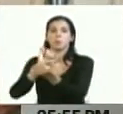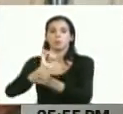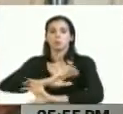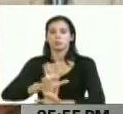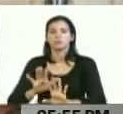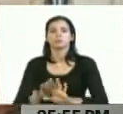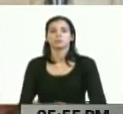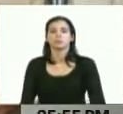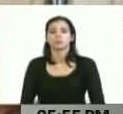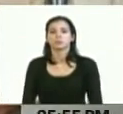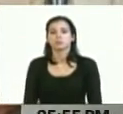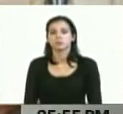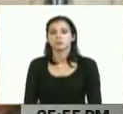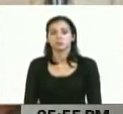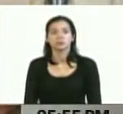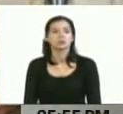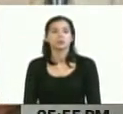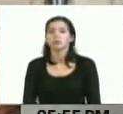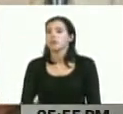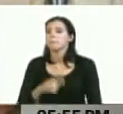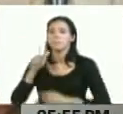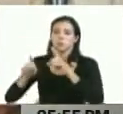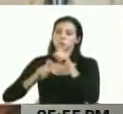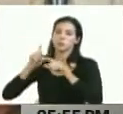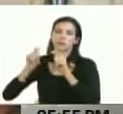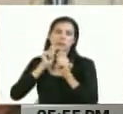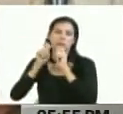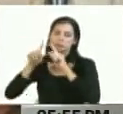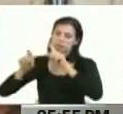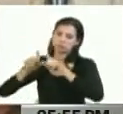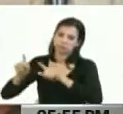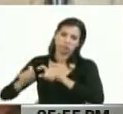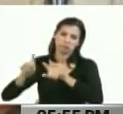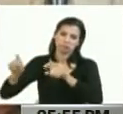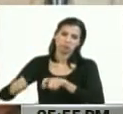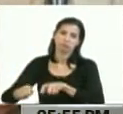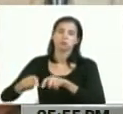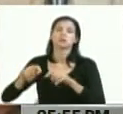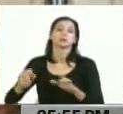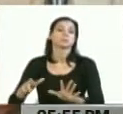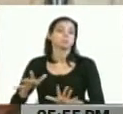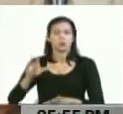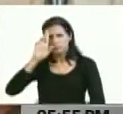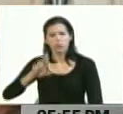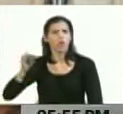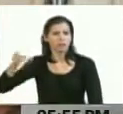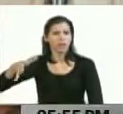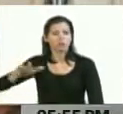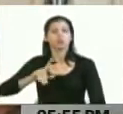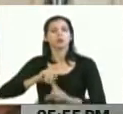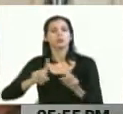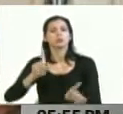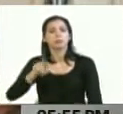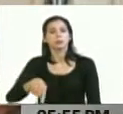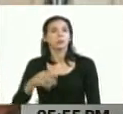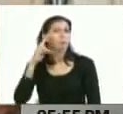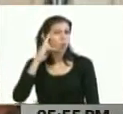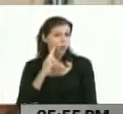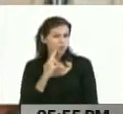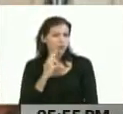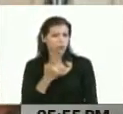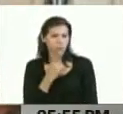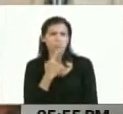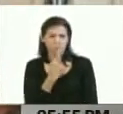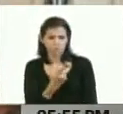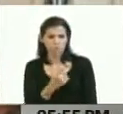haciendo su declaración, respetando todos sus derechos. Y otra cosa que me llama también la atención es esta parte hacia el Estado de Bolívar, como tú bien lo